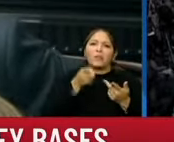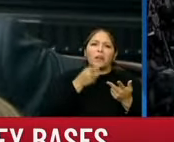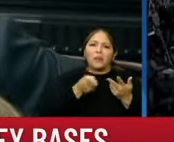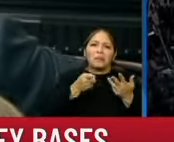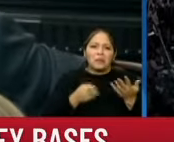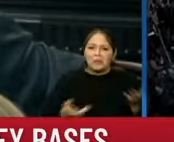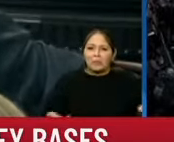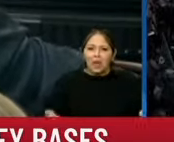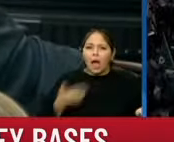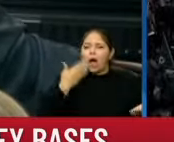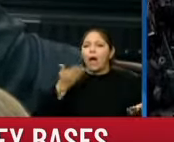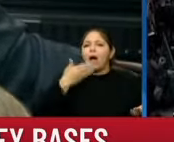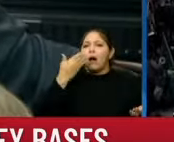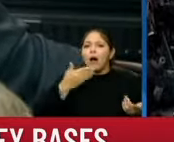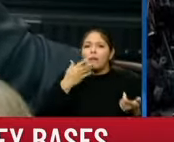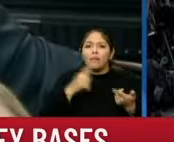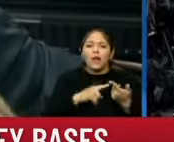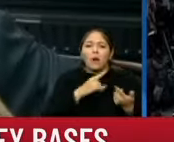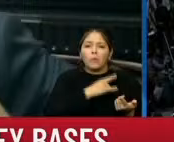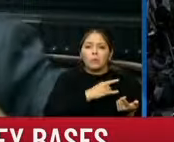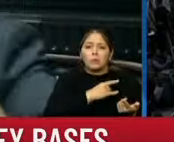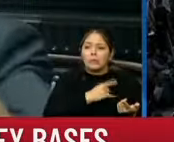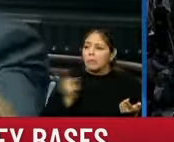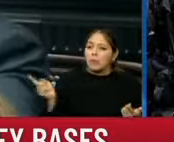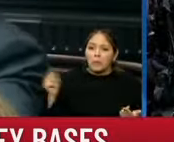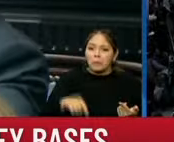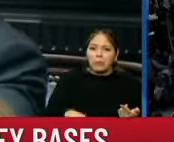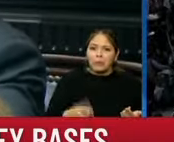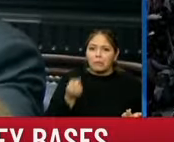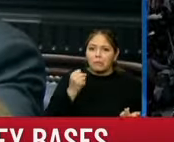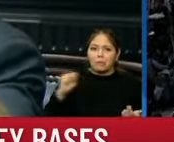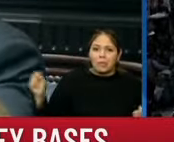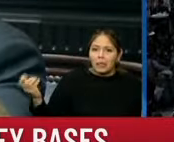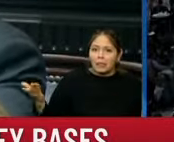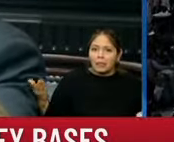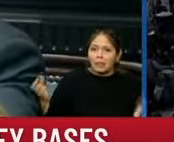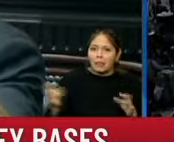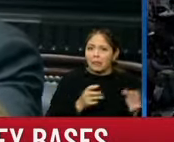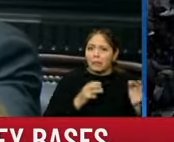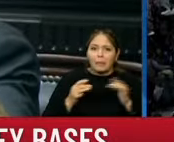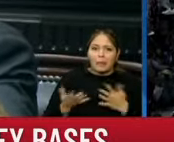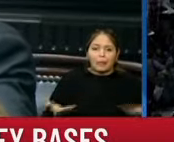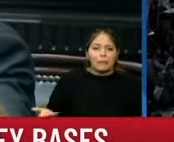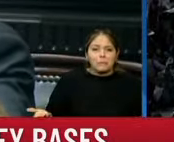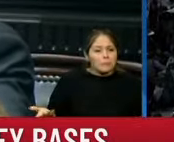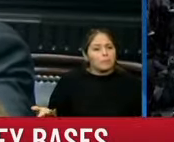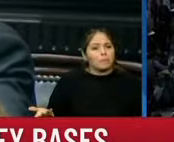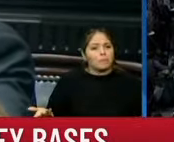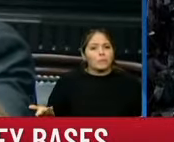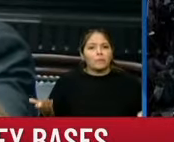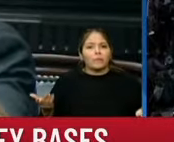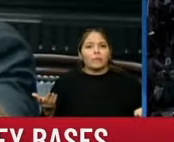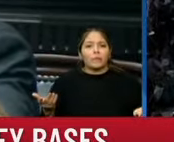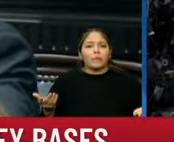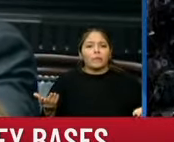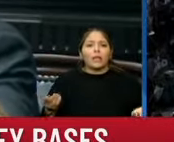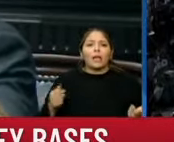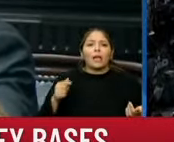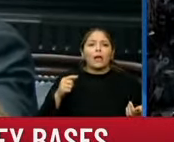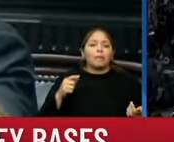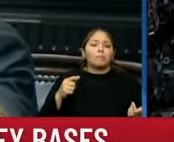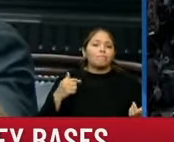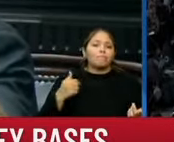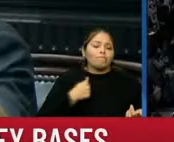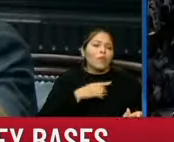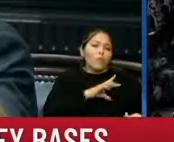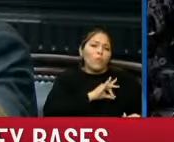quiere sacar, que quiere que no gobierne, exacto. Que el que me dice que sí, después me la pega exacto. Por la espalda. Es que lo dijo claro. En la cena el otro día, ¿no? Los